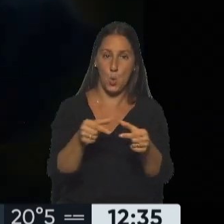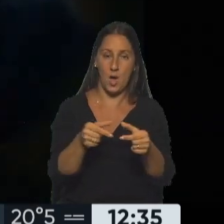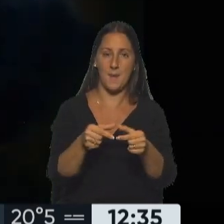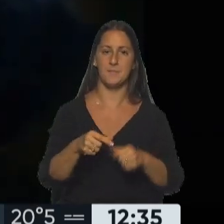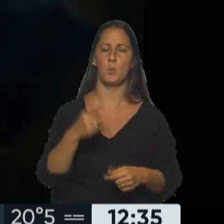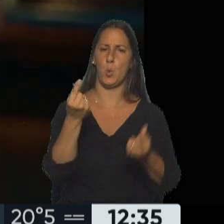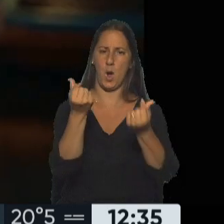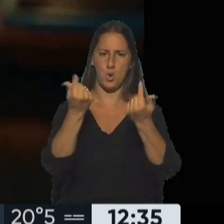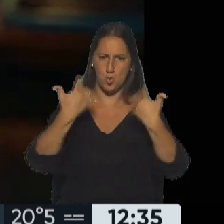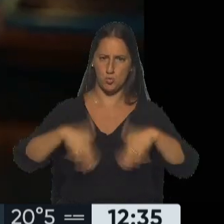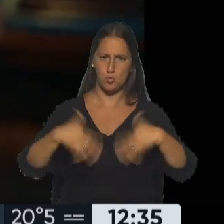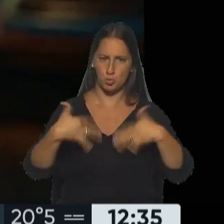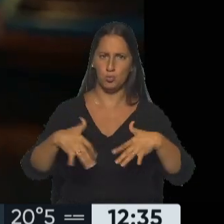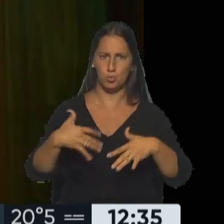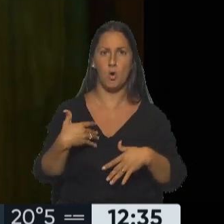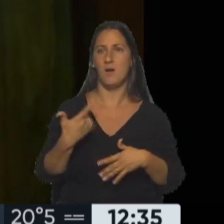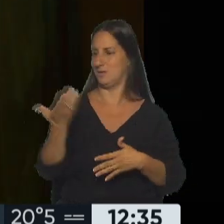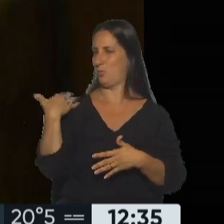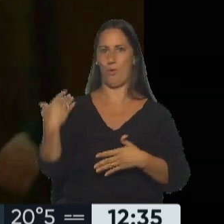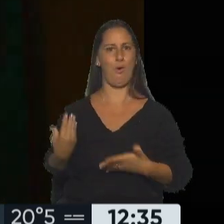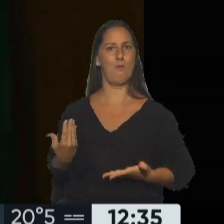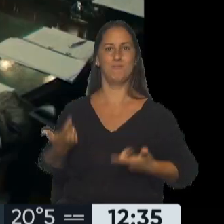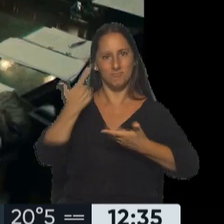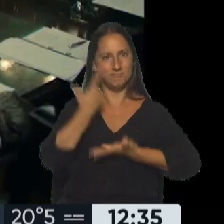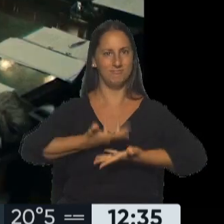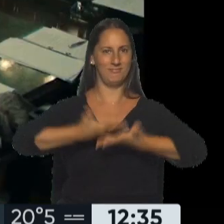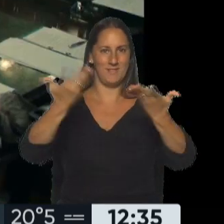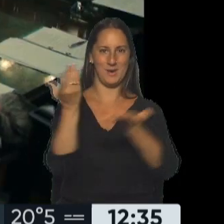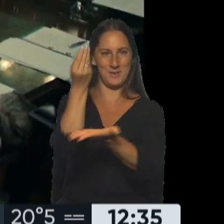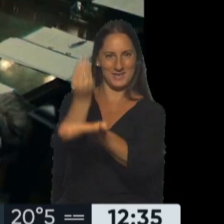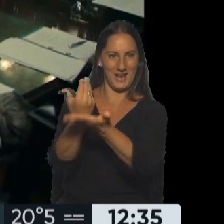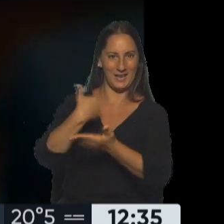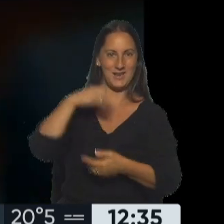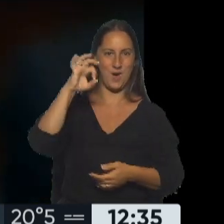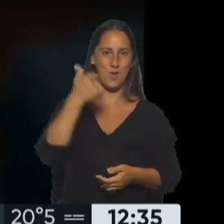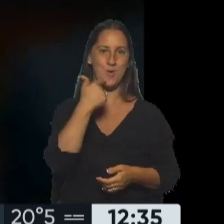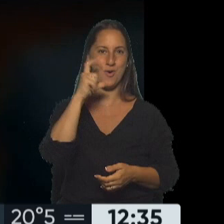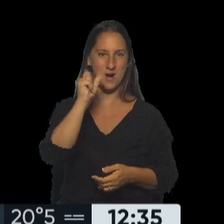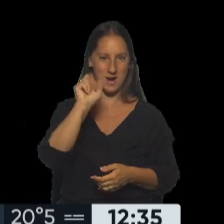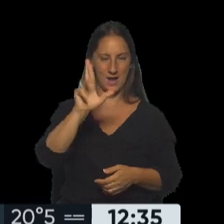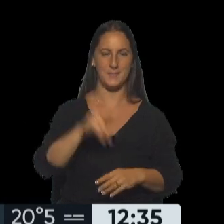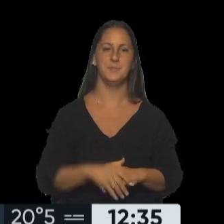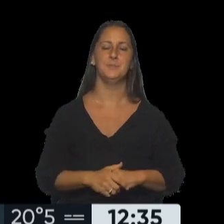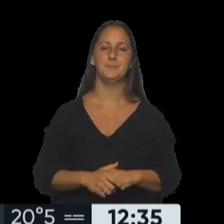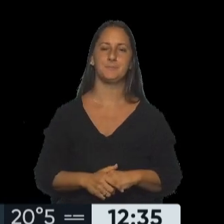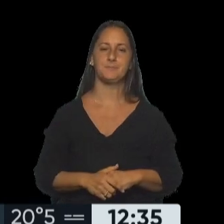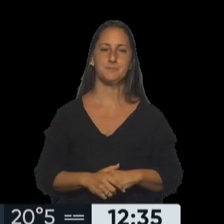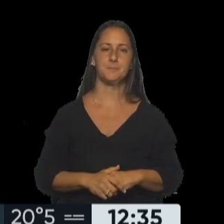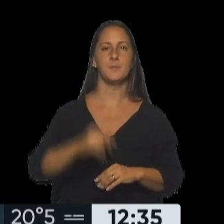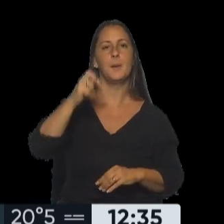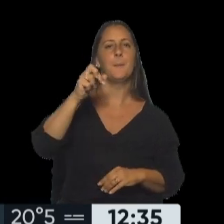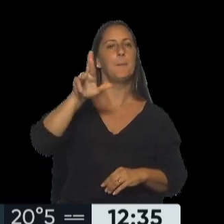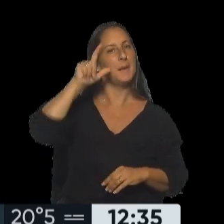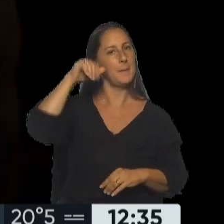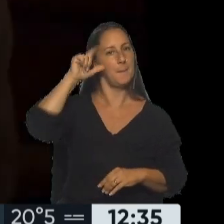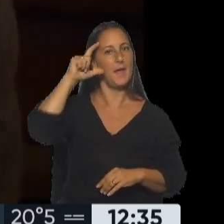tan valiosa que viene de representar a nuestro país en la entrega de los premios Oscar. La plataforma, que es productora, Prime Video,